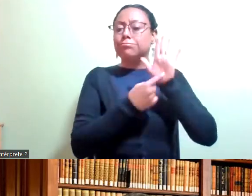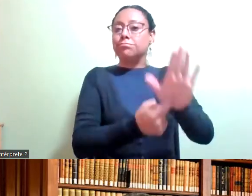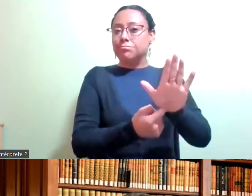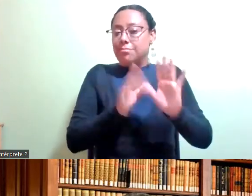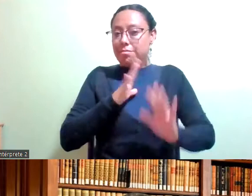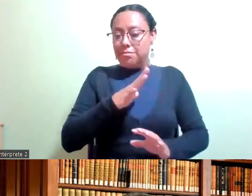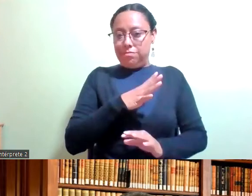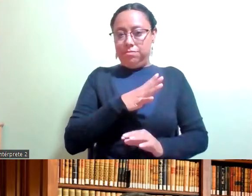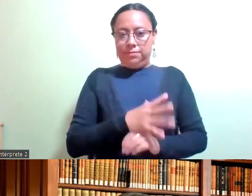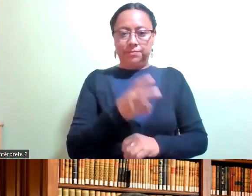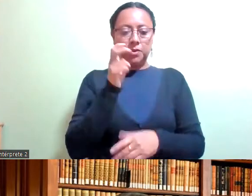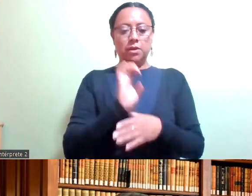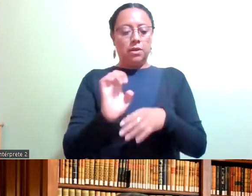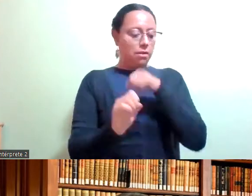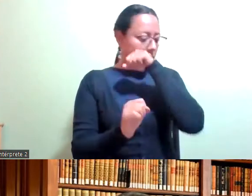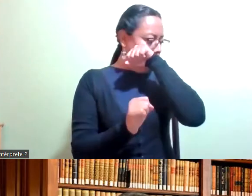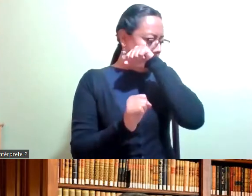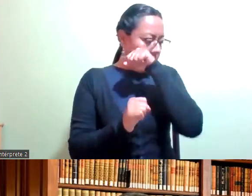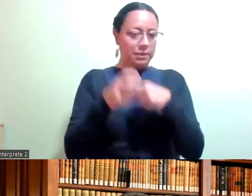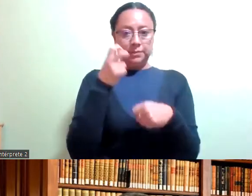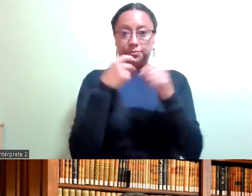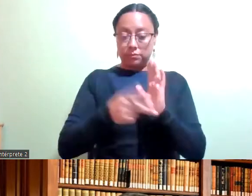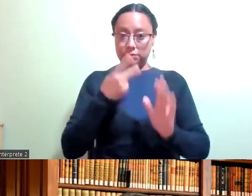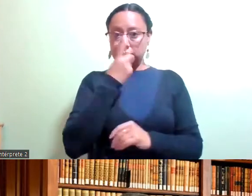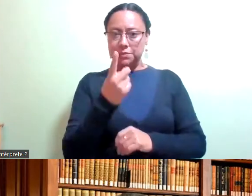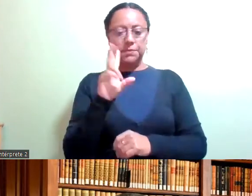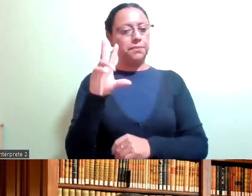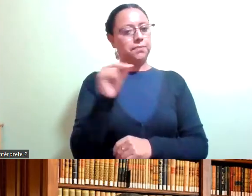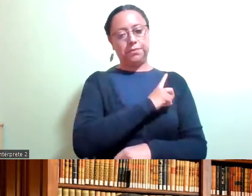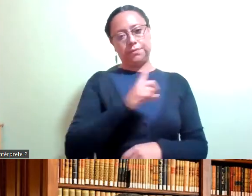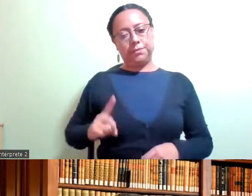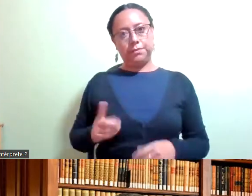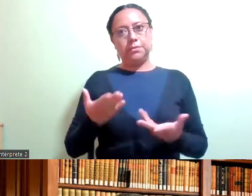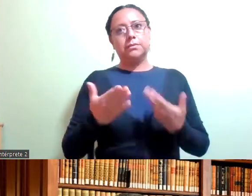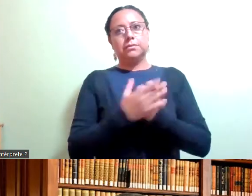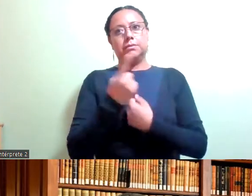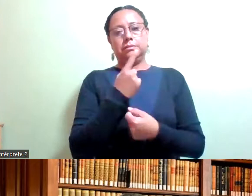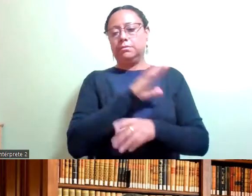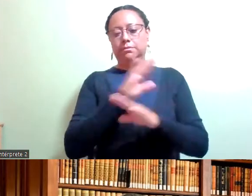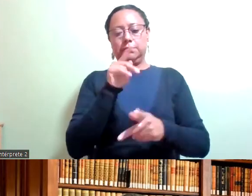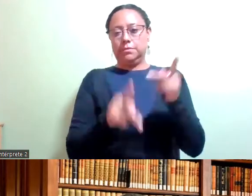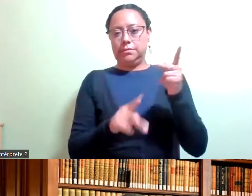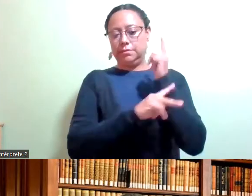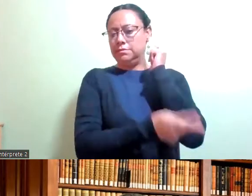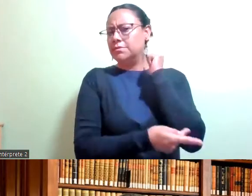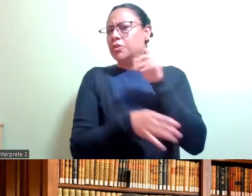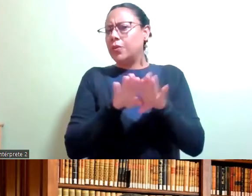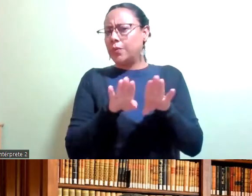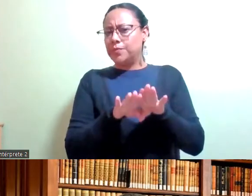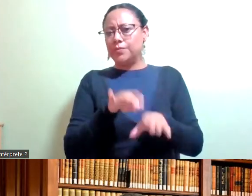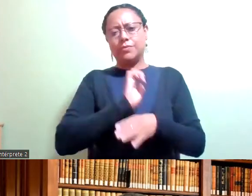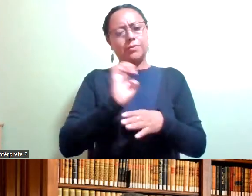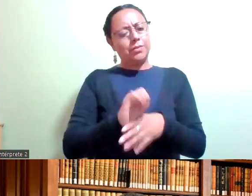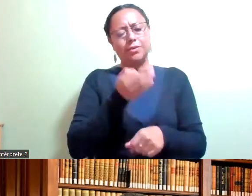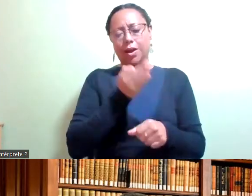haberse mencionado la objeción de conciencia relacionada con la interrupción legal del embarazo. Me parece que pues no se señala en